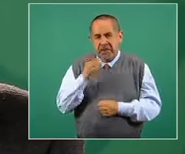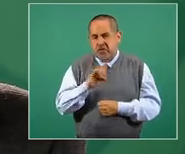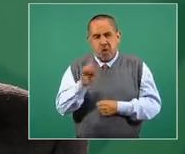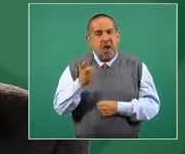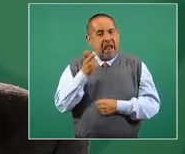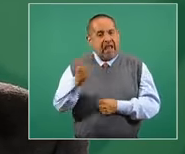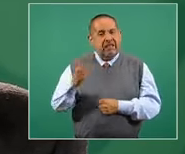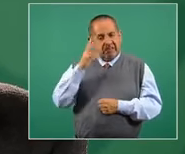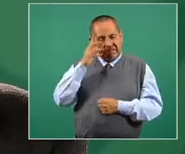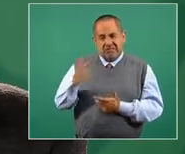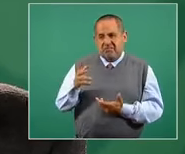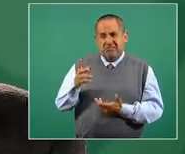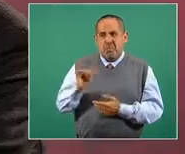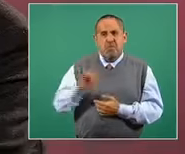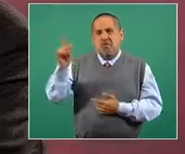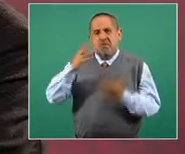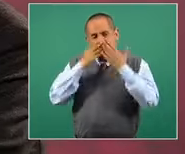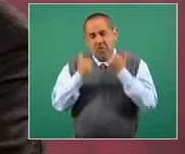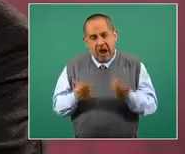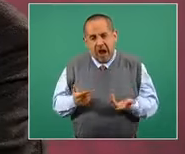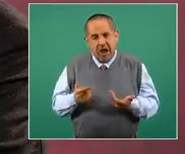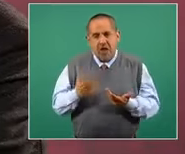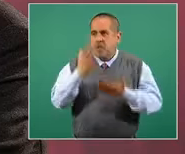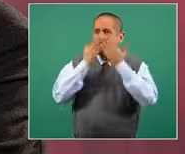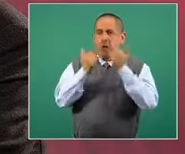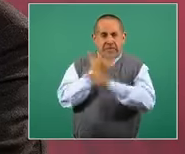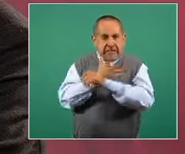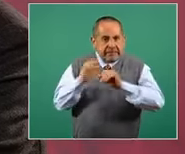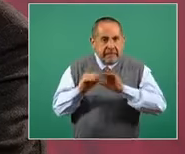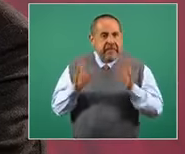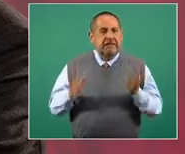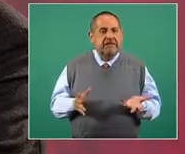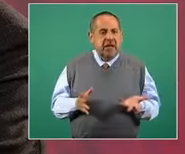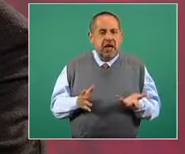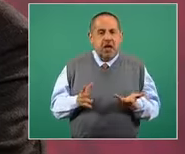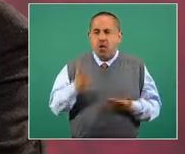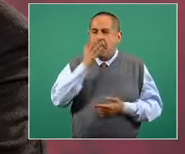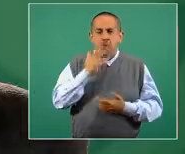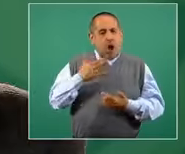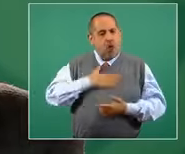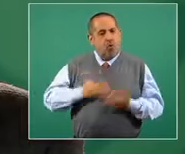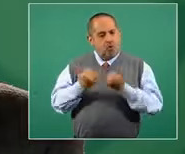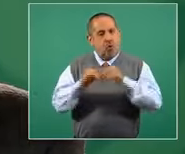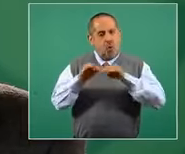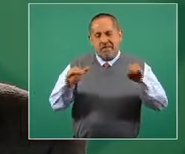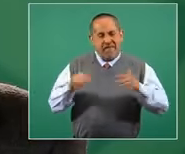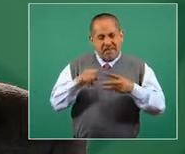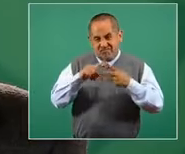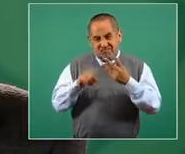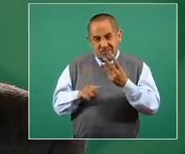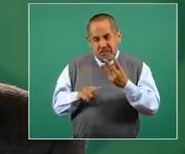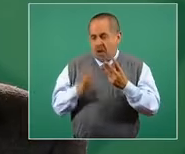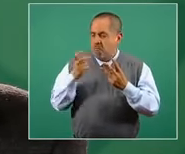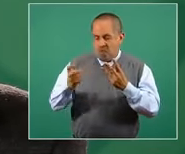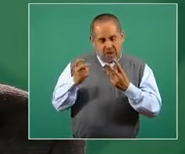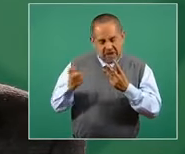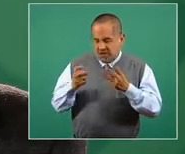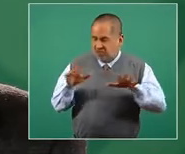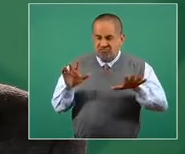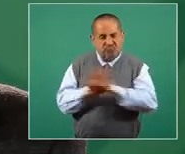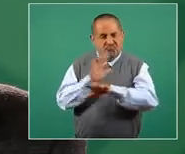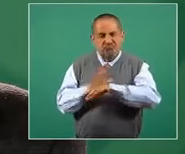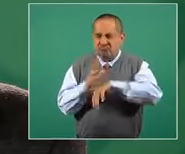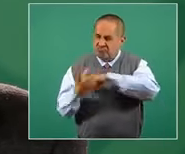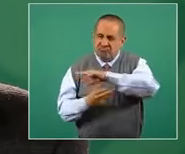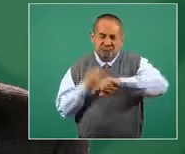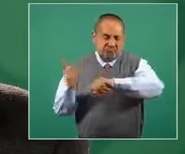a poco profesionalismo, poca transparencia y falta de equidad. Entonces, estos 3 elementos son lo que aspiramos